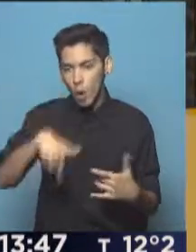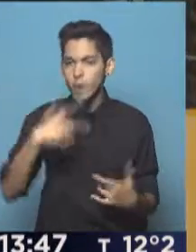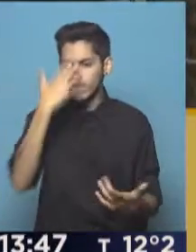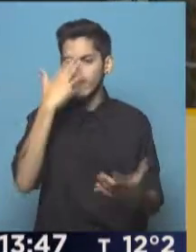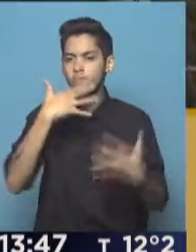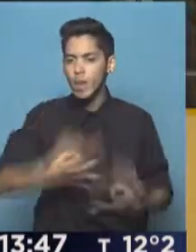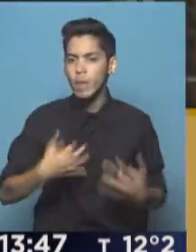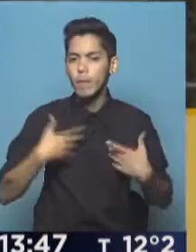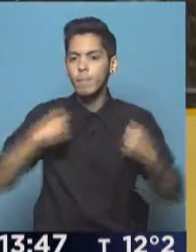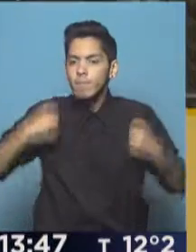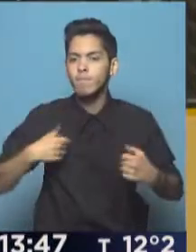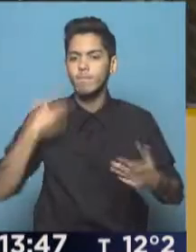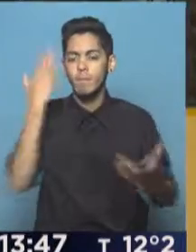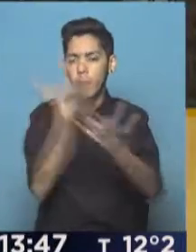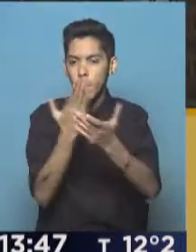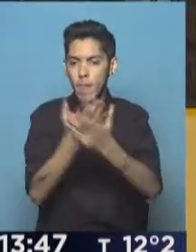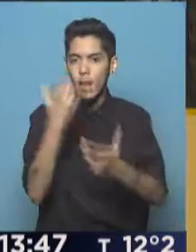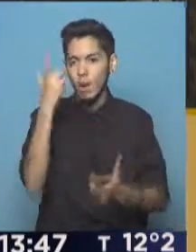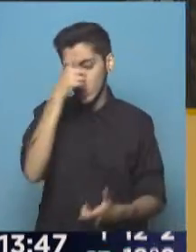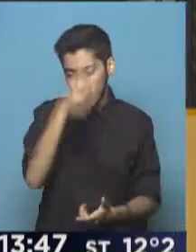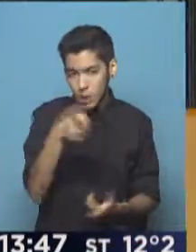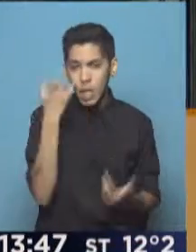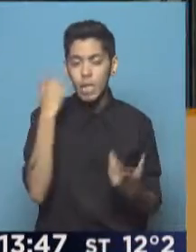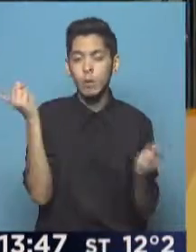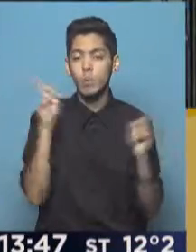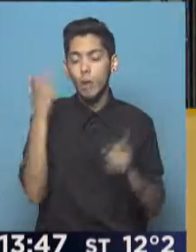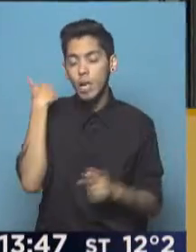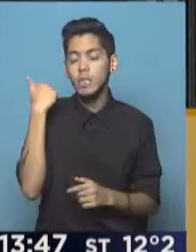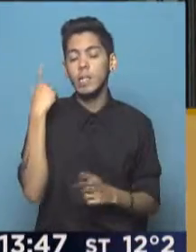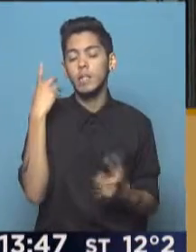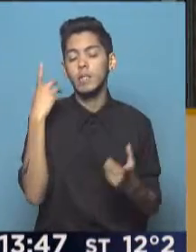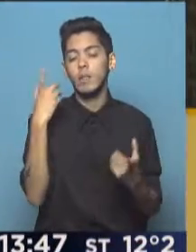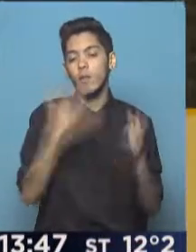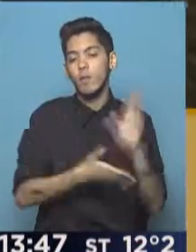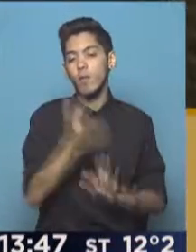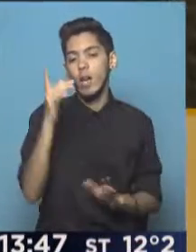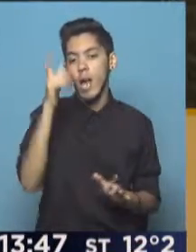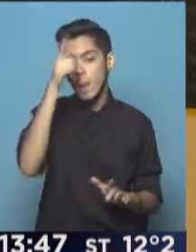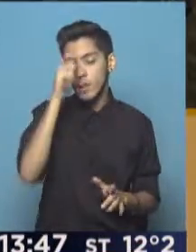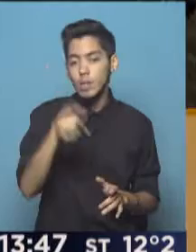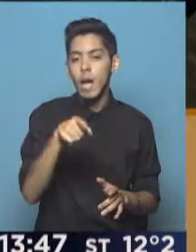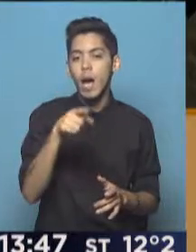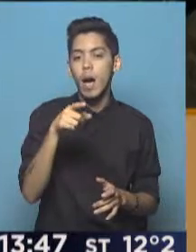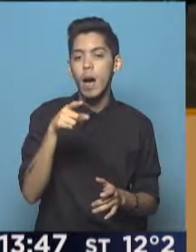y entregarse en la jornada de ayer, en la noche de ayer, en la Prefectura Naval Argentina, allí en la sede de, por